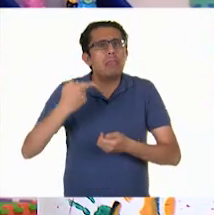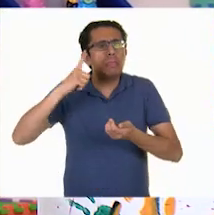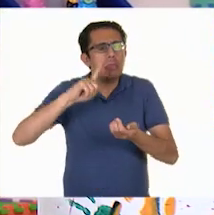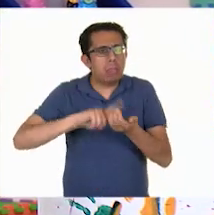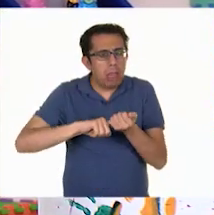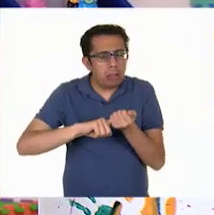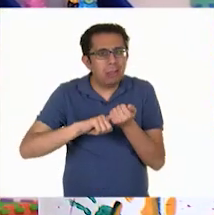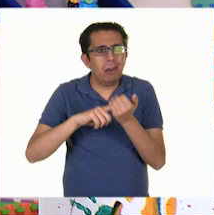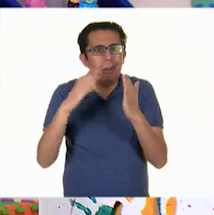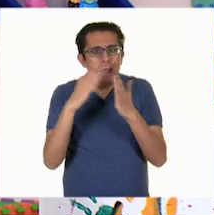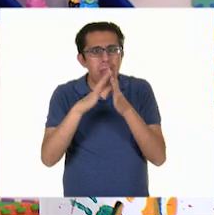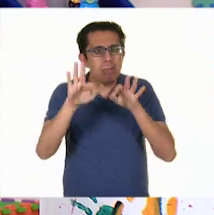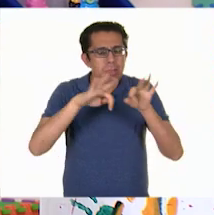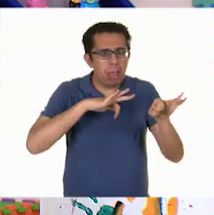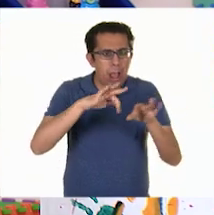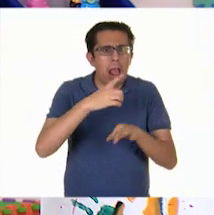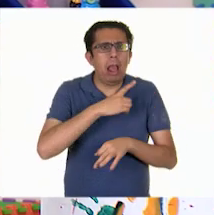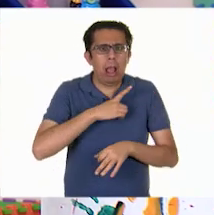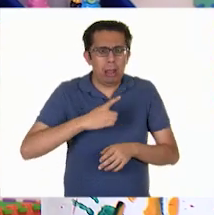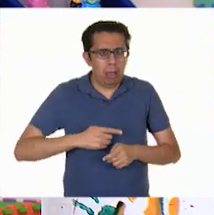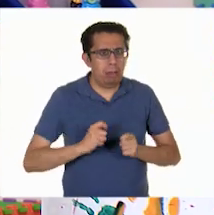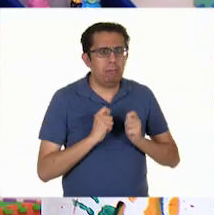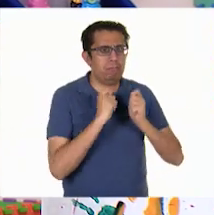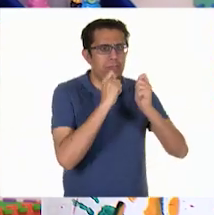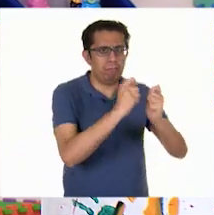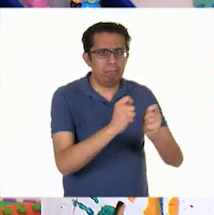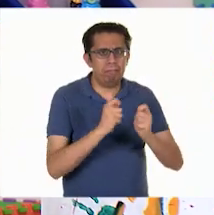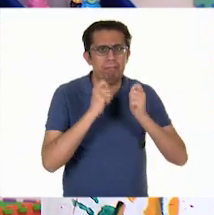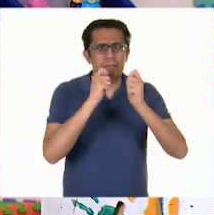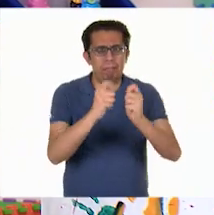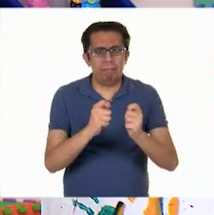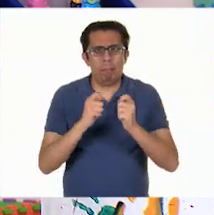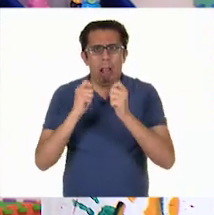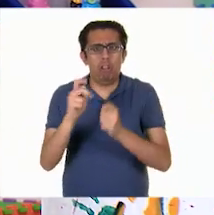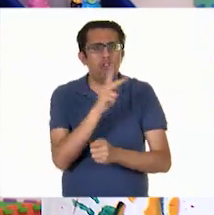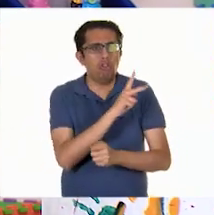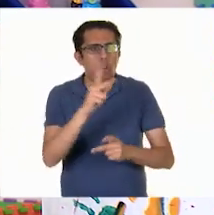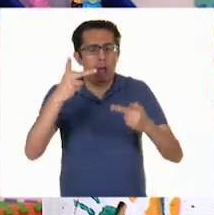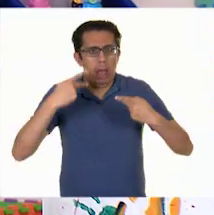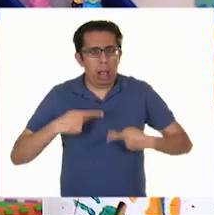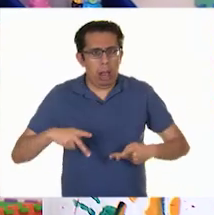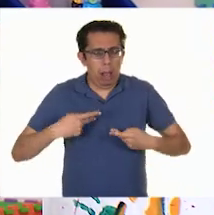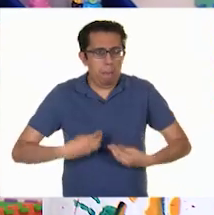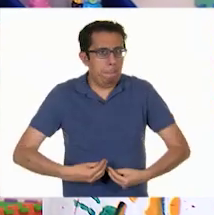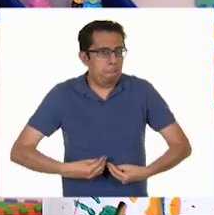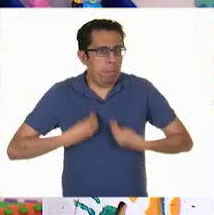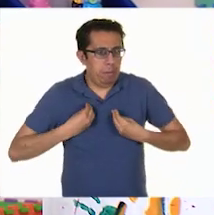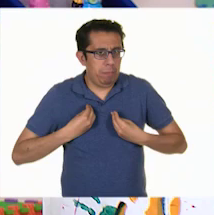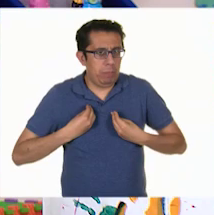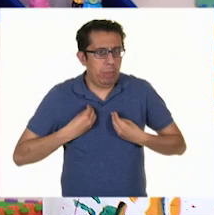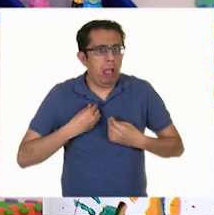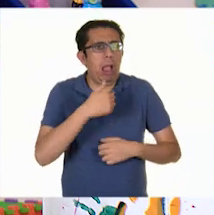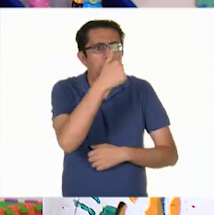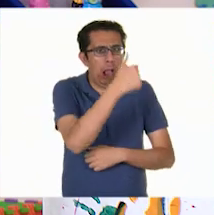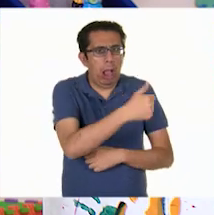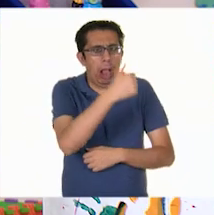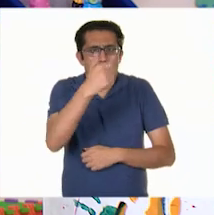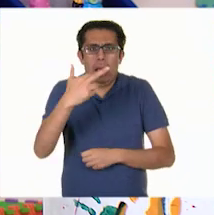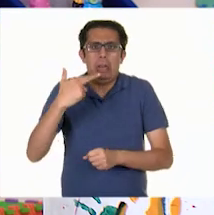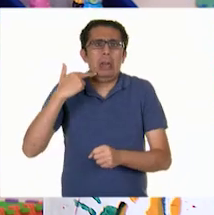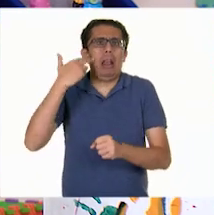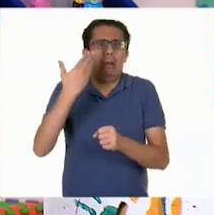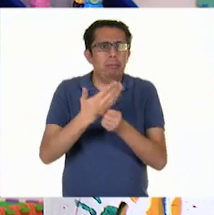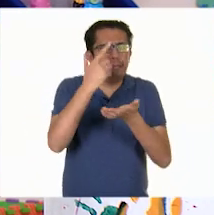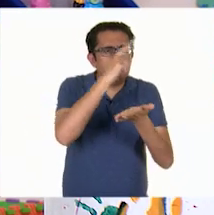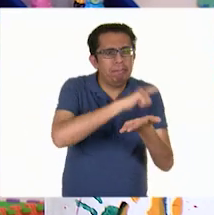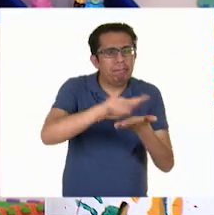se deben repartir, pues como dijo Zoe, a todas las personas que viven en casa. Son responsables de la limpieza de la misma.